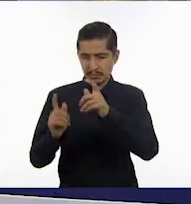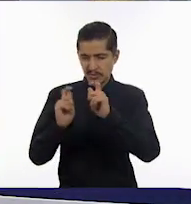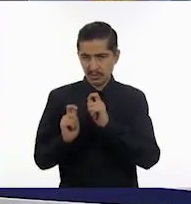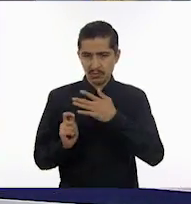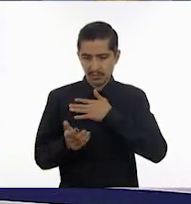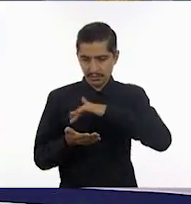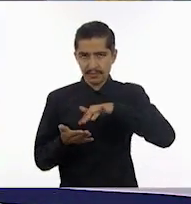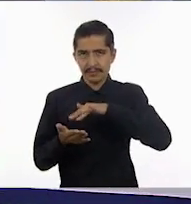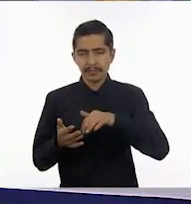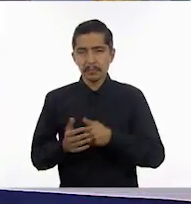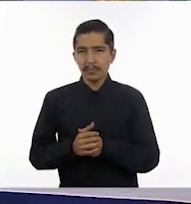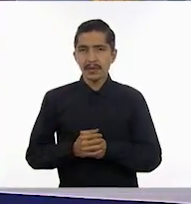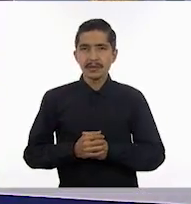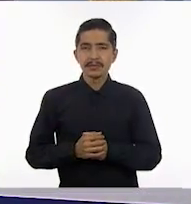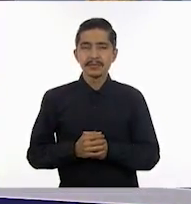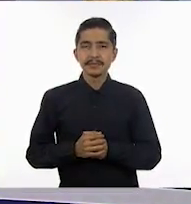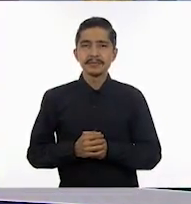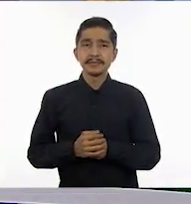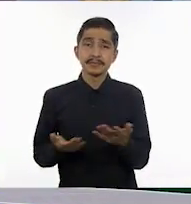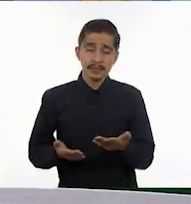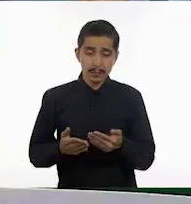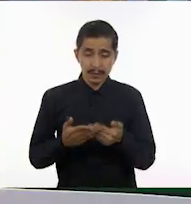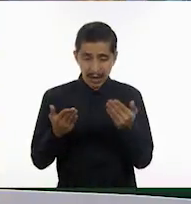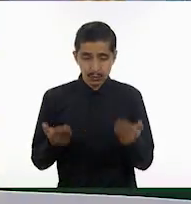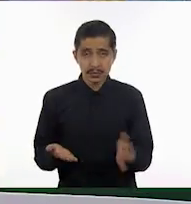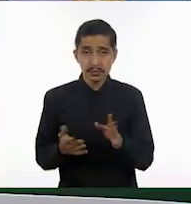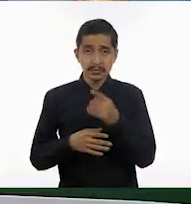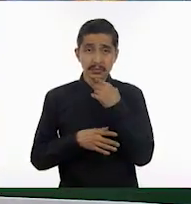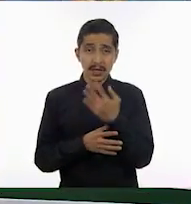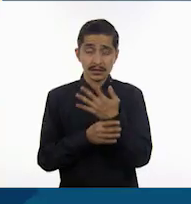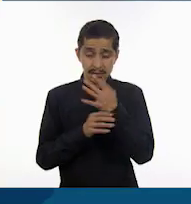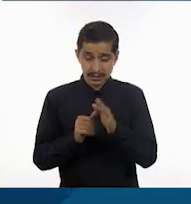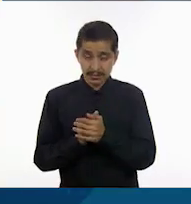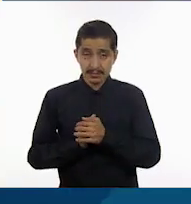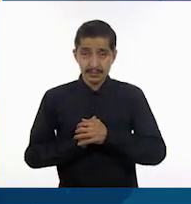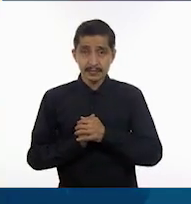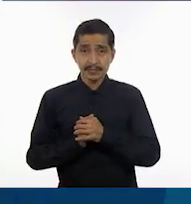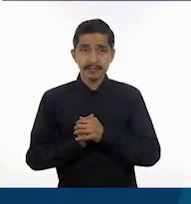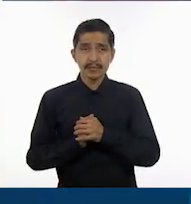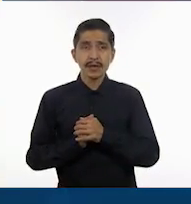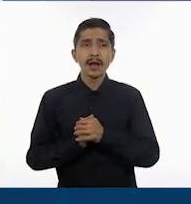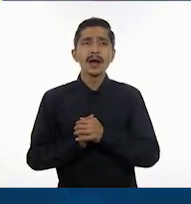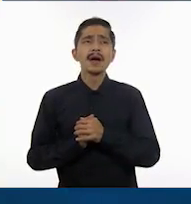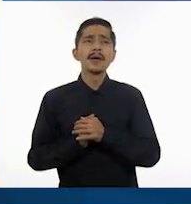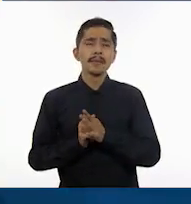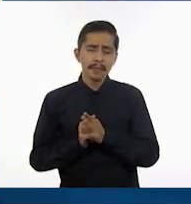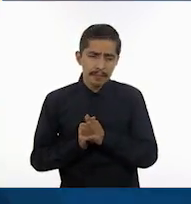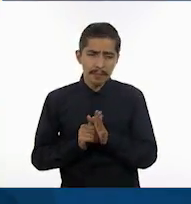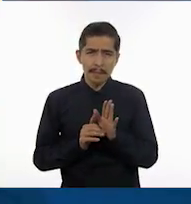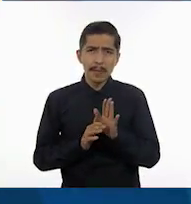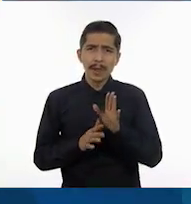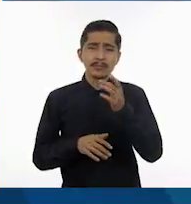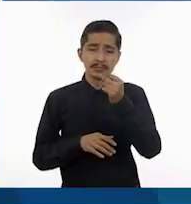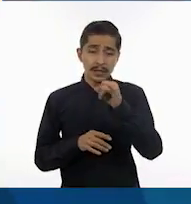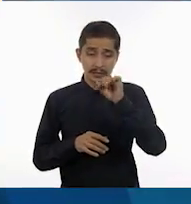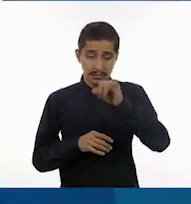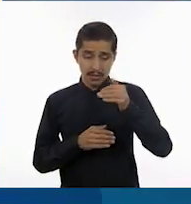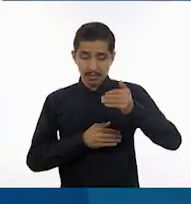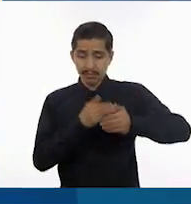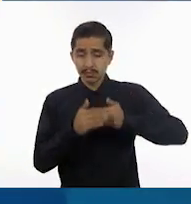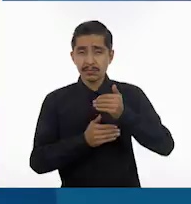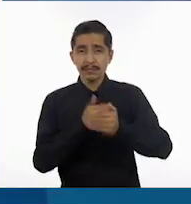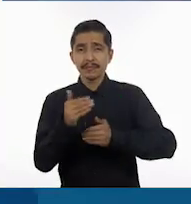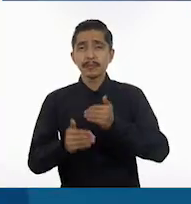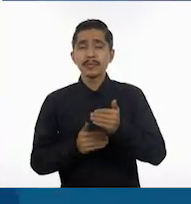Sí. Por favor. Ok, entonces dice así. Rodó por fin la diligencia, estremeciéndose